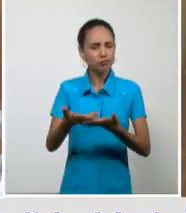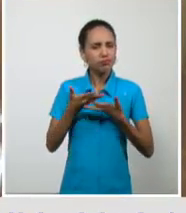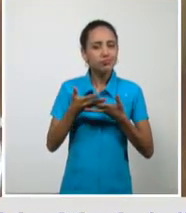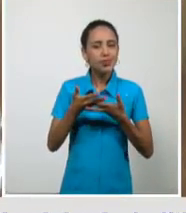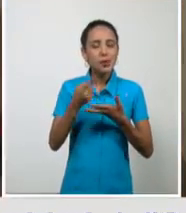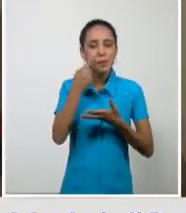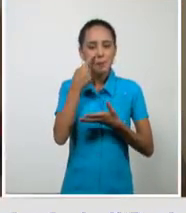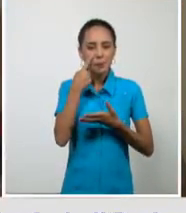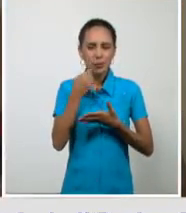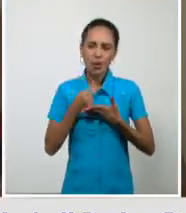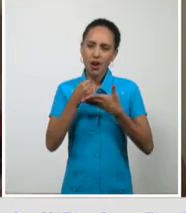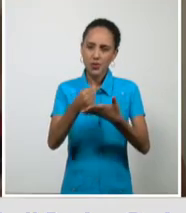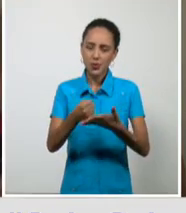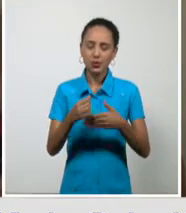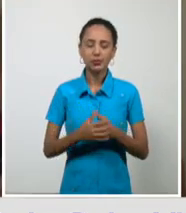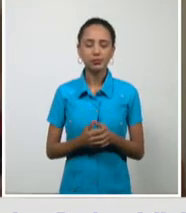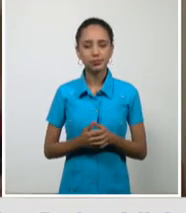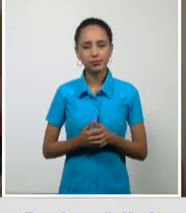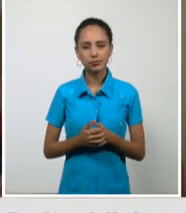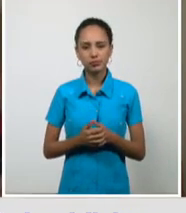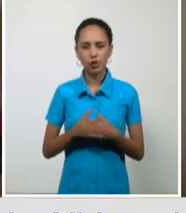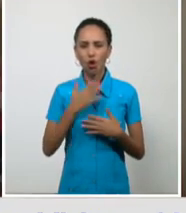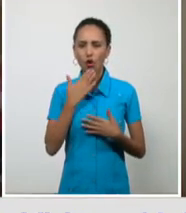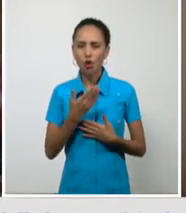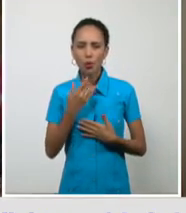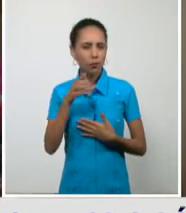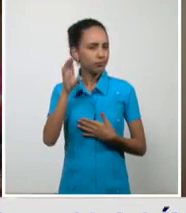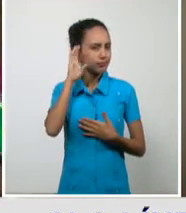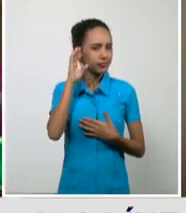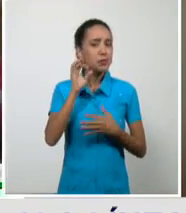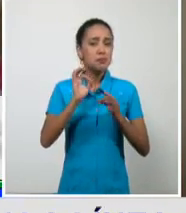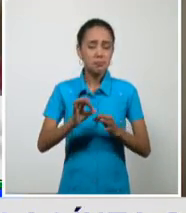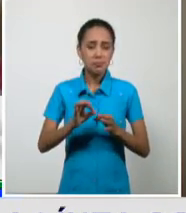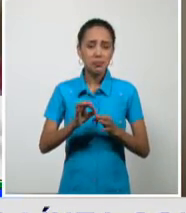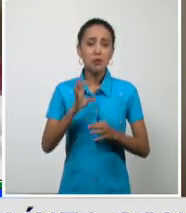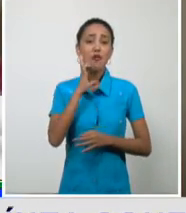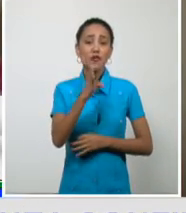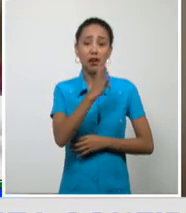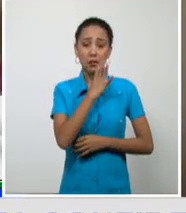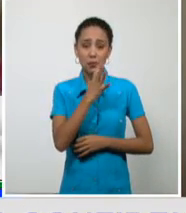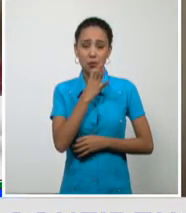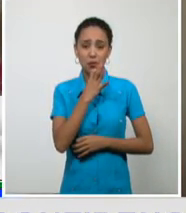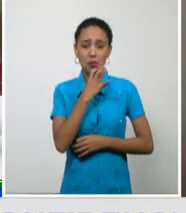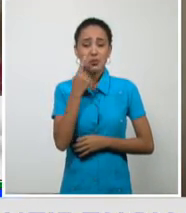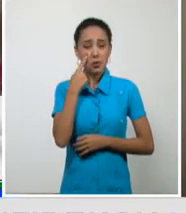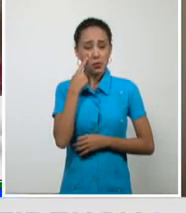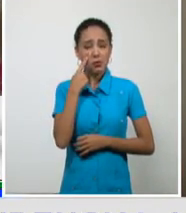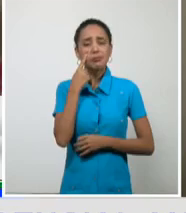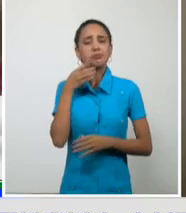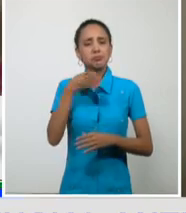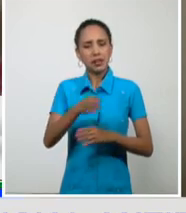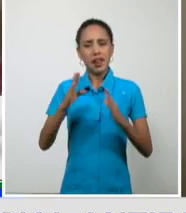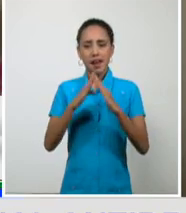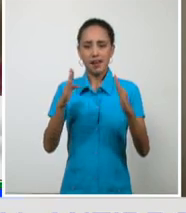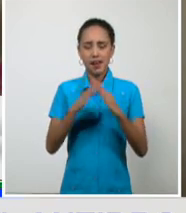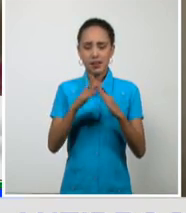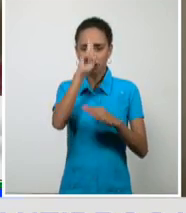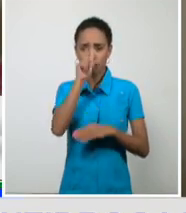acción solidaria. A través de Facebook me acerqué, vine a casa del doctor Hugo y su